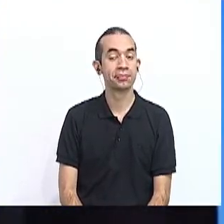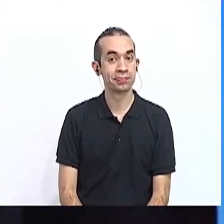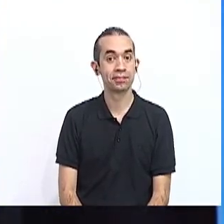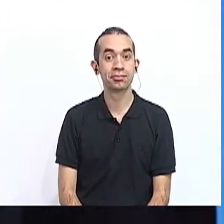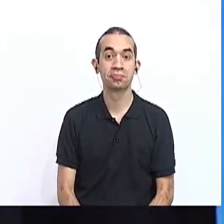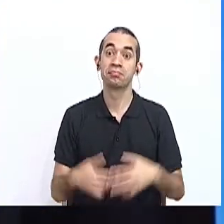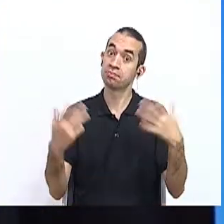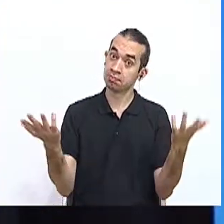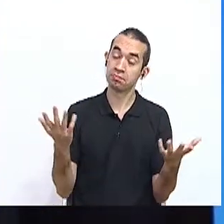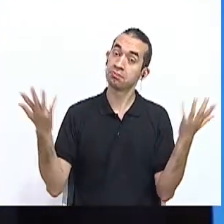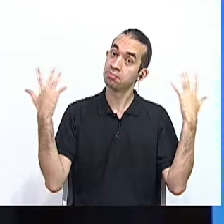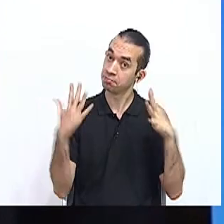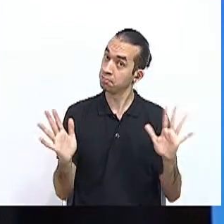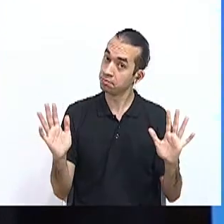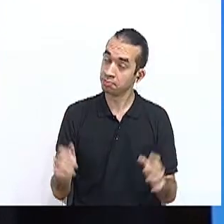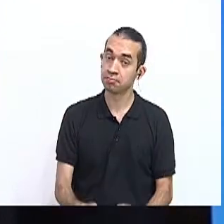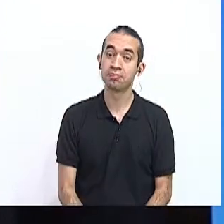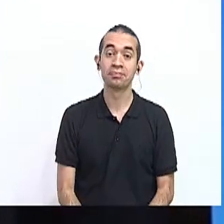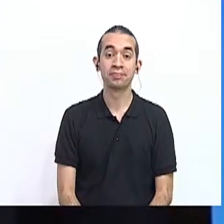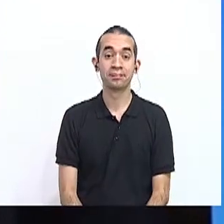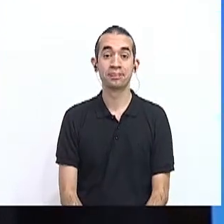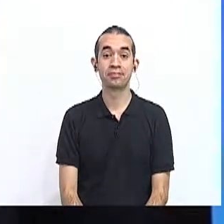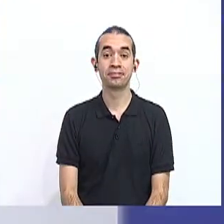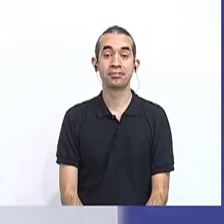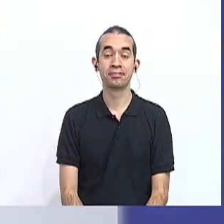Y bueno, esto es todo por hoy.